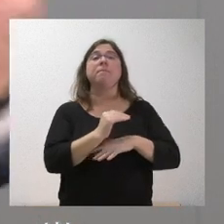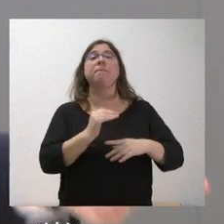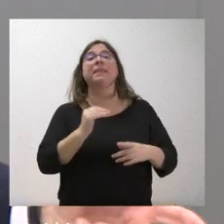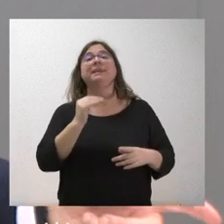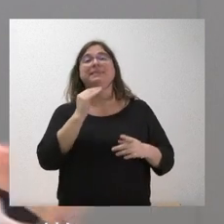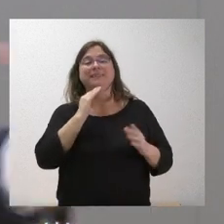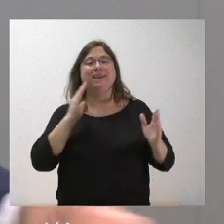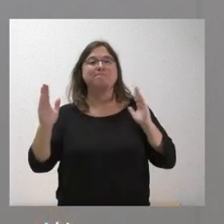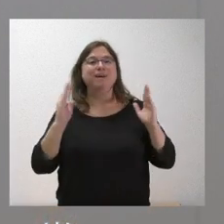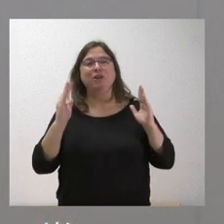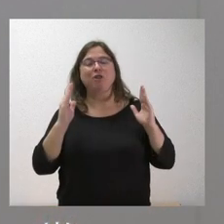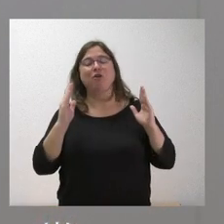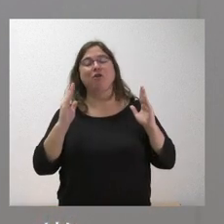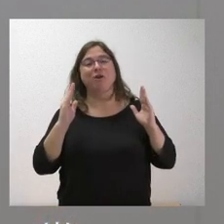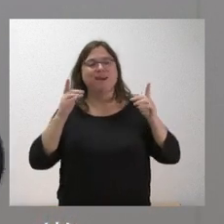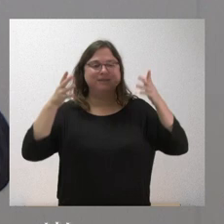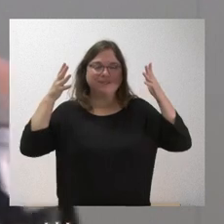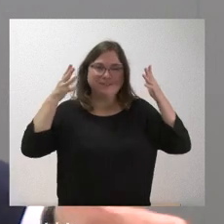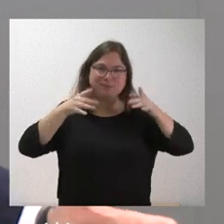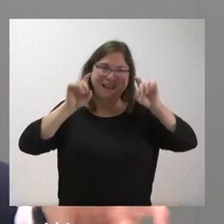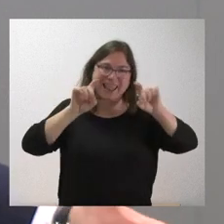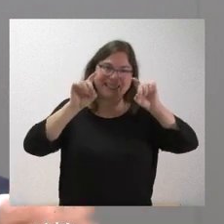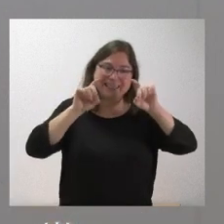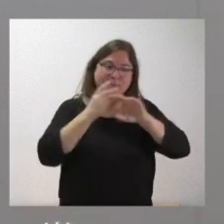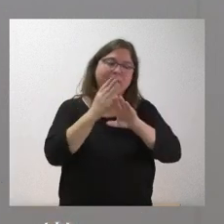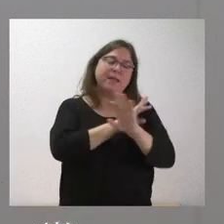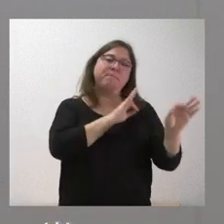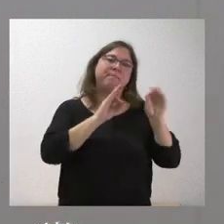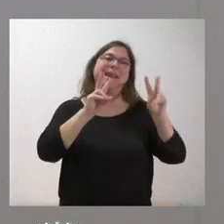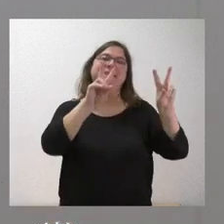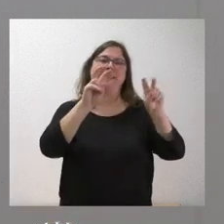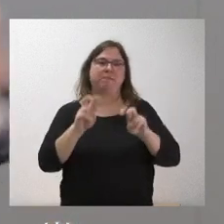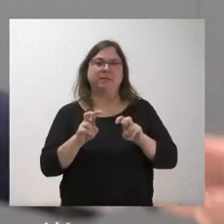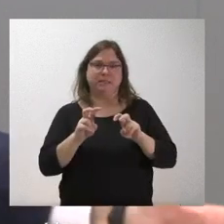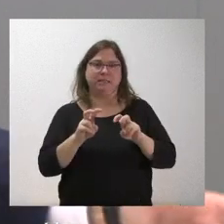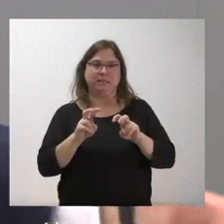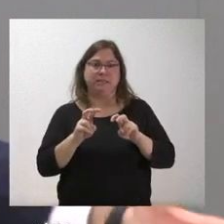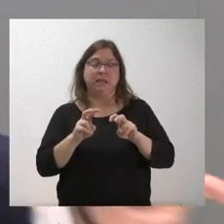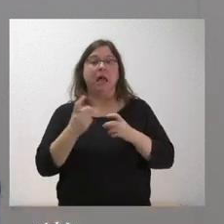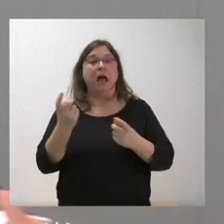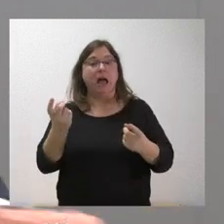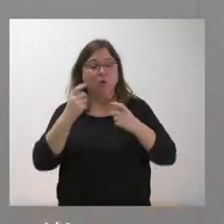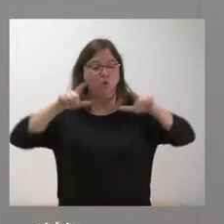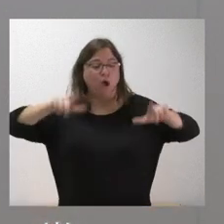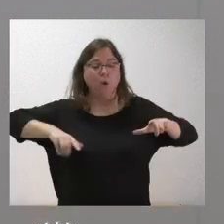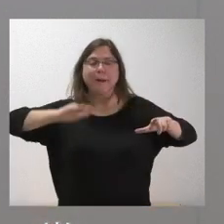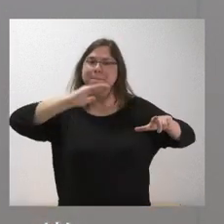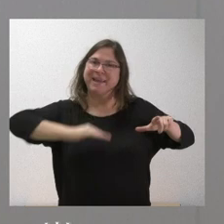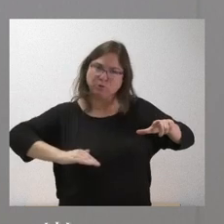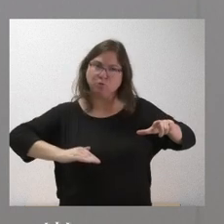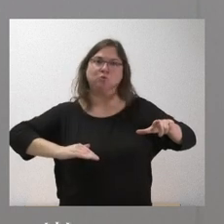periodo lectivo para que pudieran concentrar sus esfuerzos también la preparación de los temas tener menos alos por aula que también lo hemos